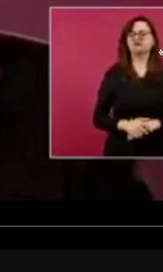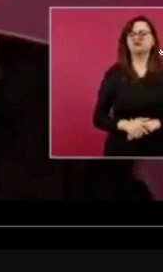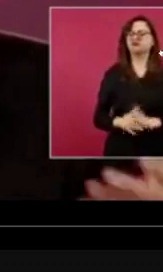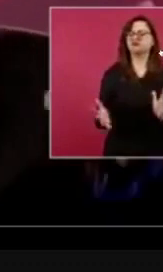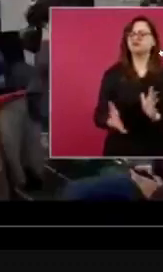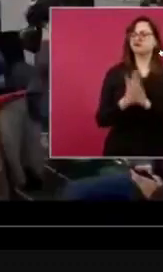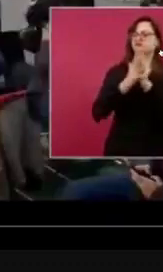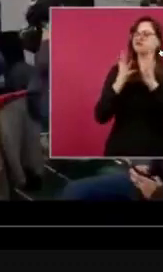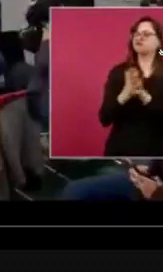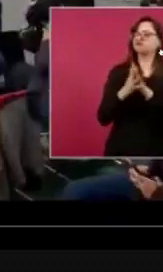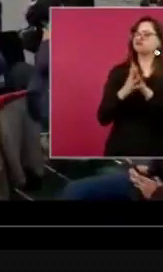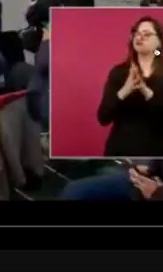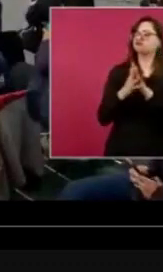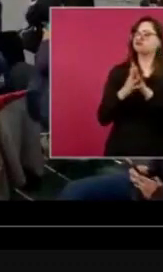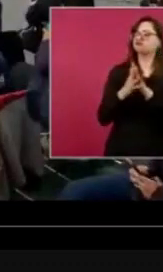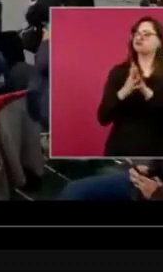Mentira.